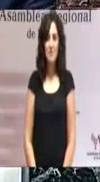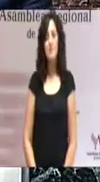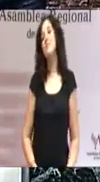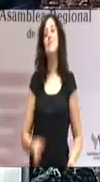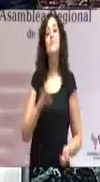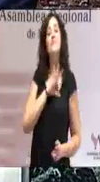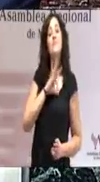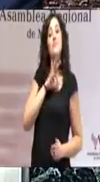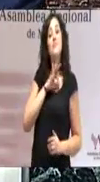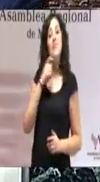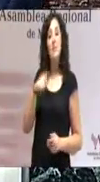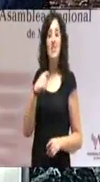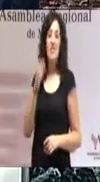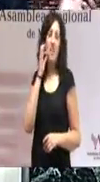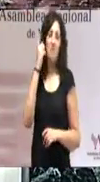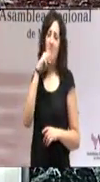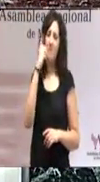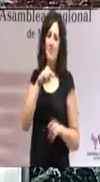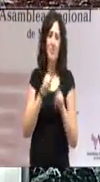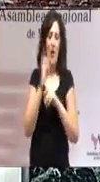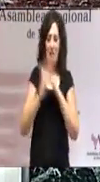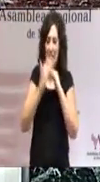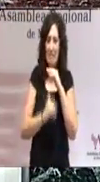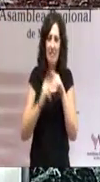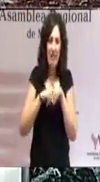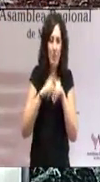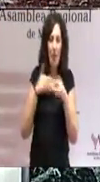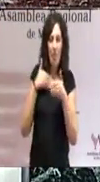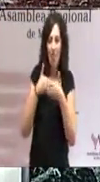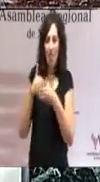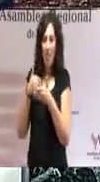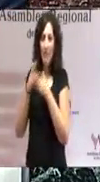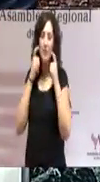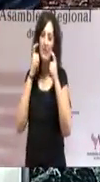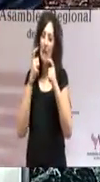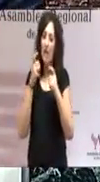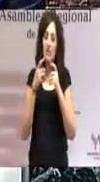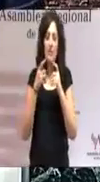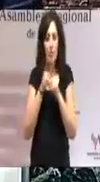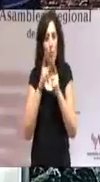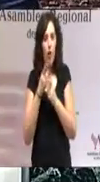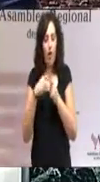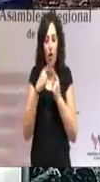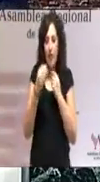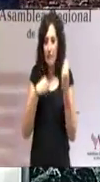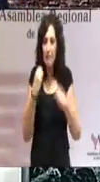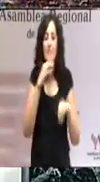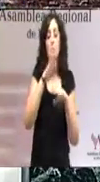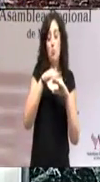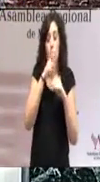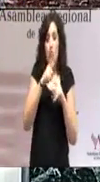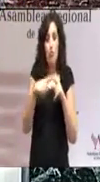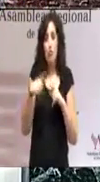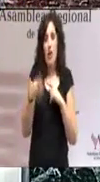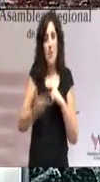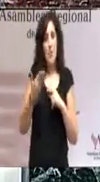Señora presidenta, soy consciente de la limitación y voy a intentar correr lo más posible para contestar a cuestiones que no se pueden quedar en el